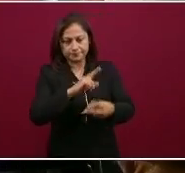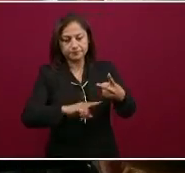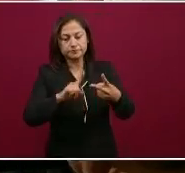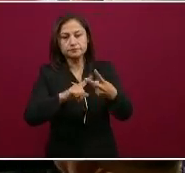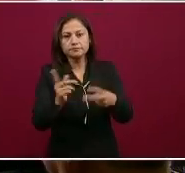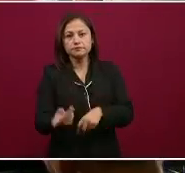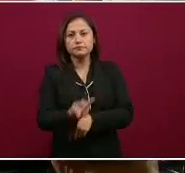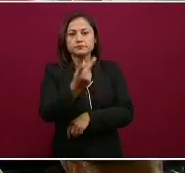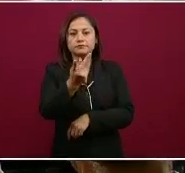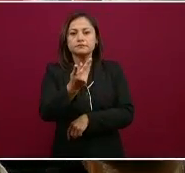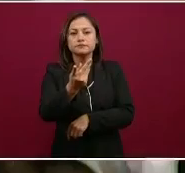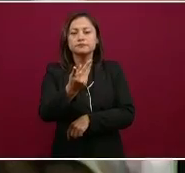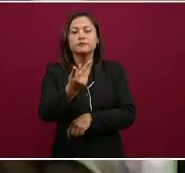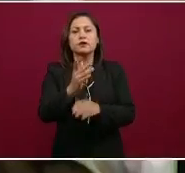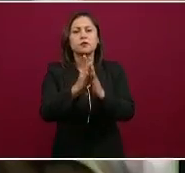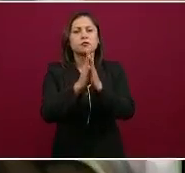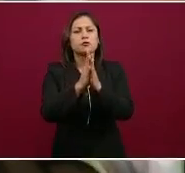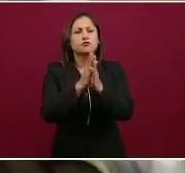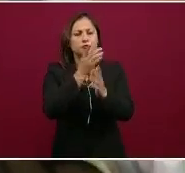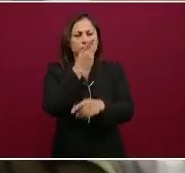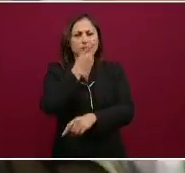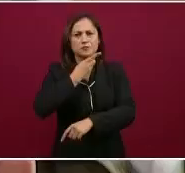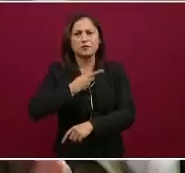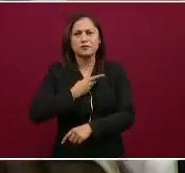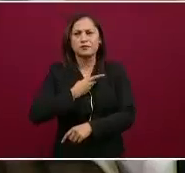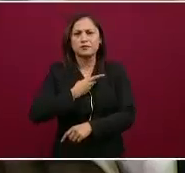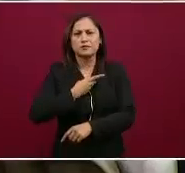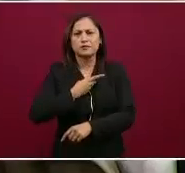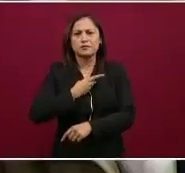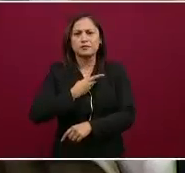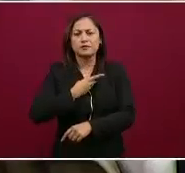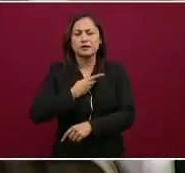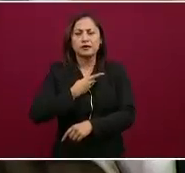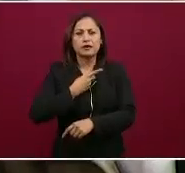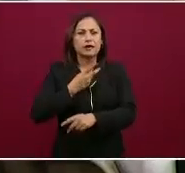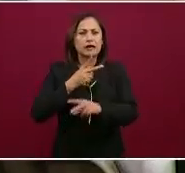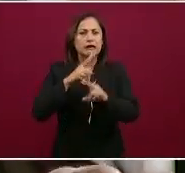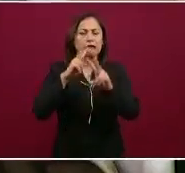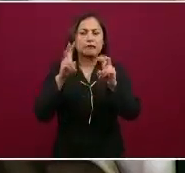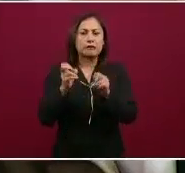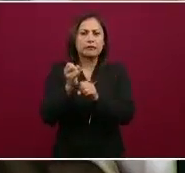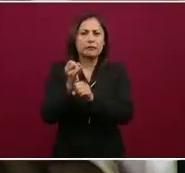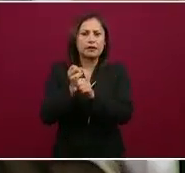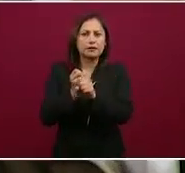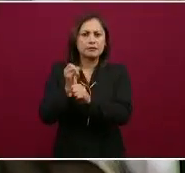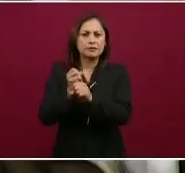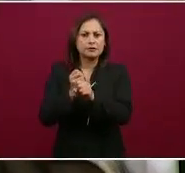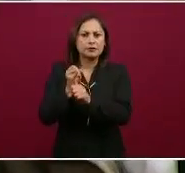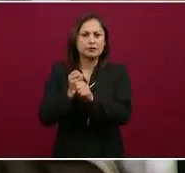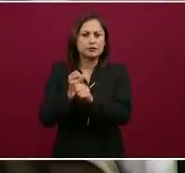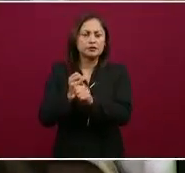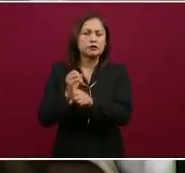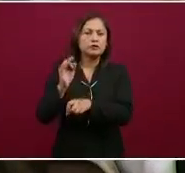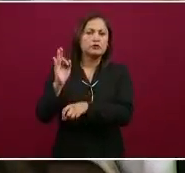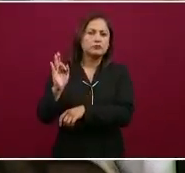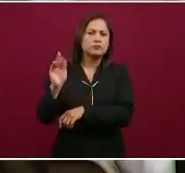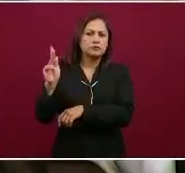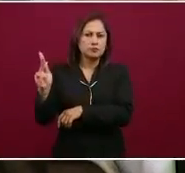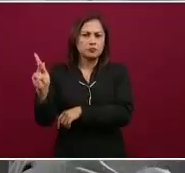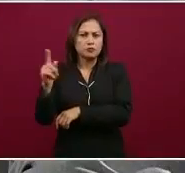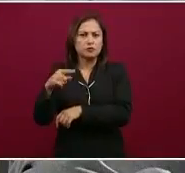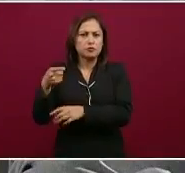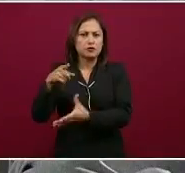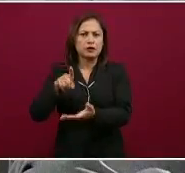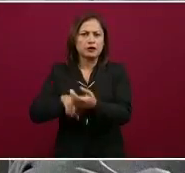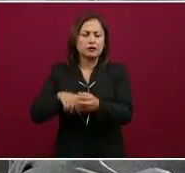es, ¿nos puede informar, por favor, qué avances tiene la investigación de la función pública sobre los contratos del superdelegado